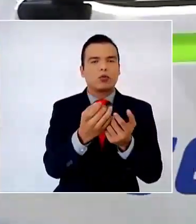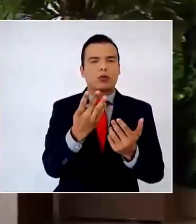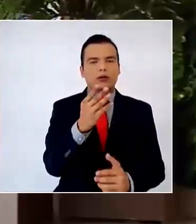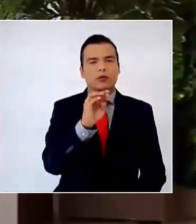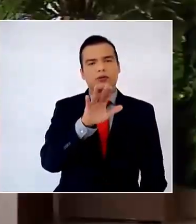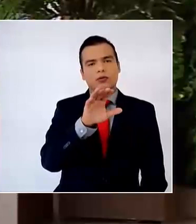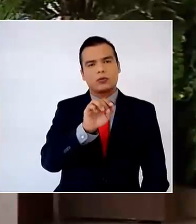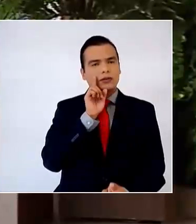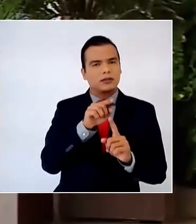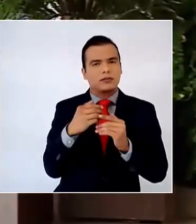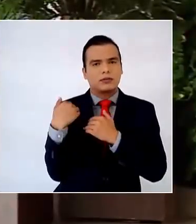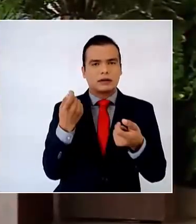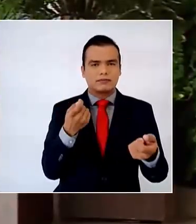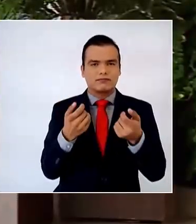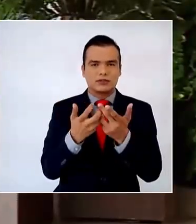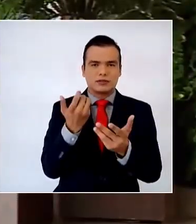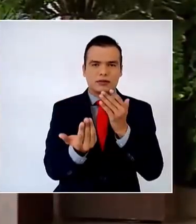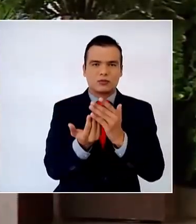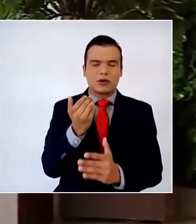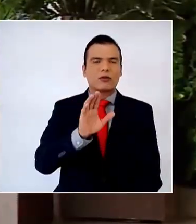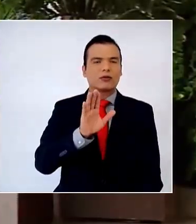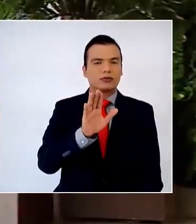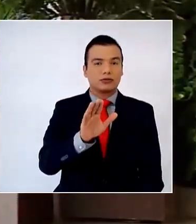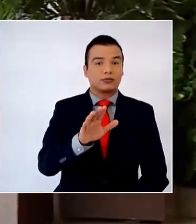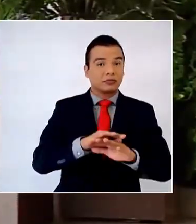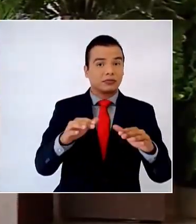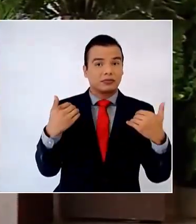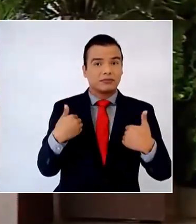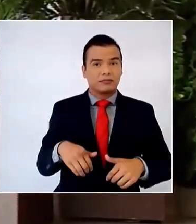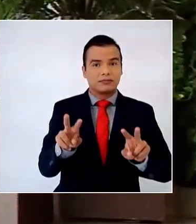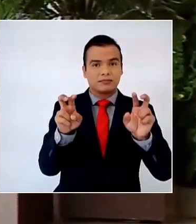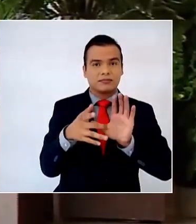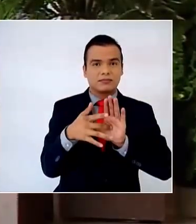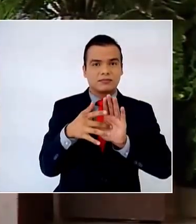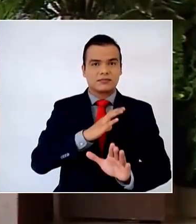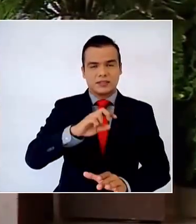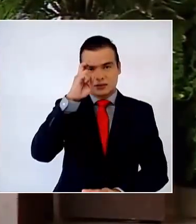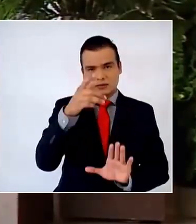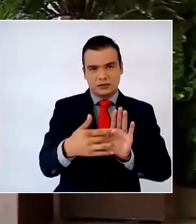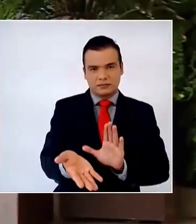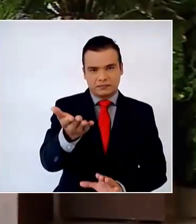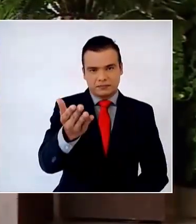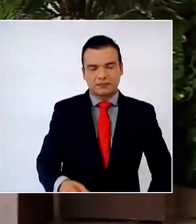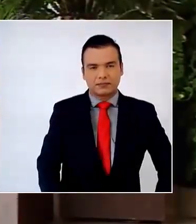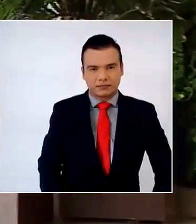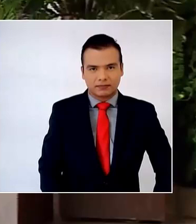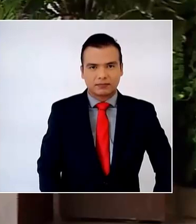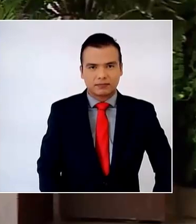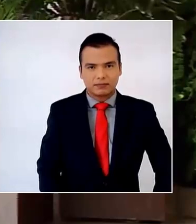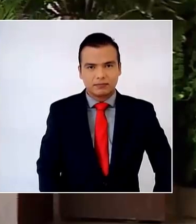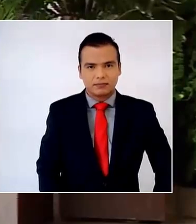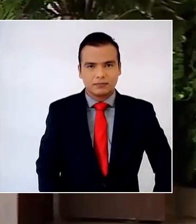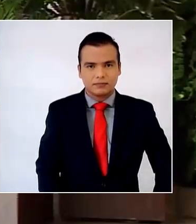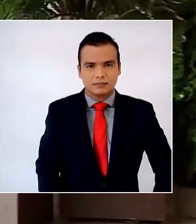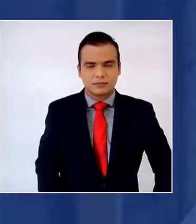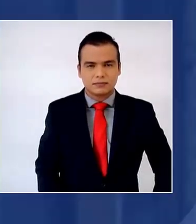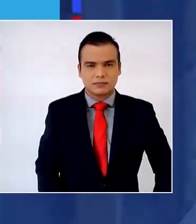sistema. Esta pues la información que se origina desde el norte de la ciudad. Continúen ustedes con más información en 90 minutos. Muy buenas tardes.